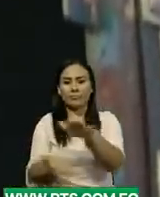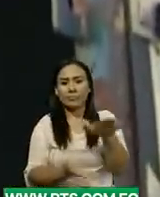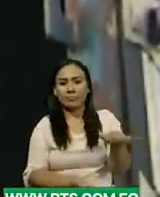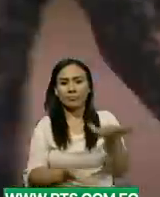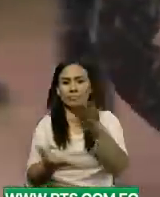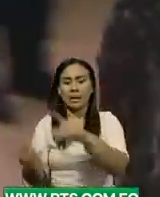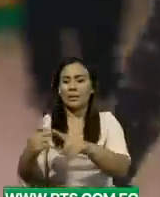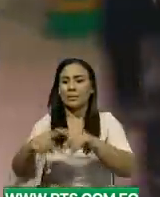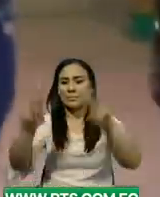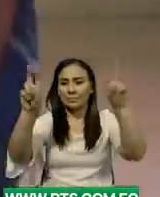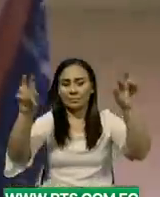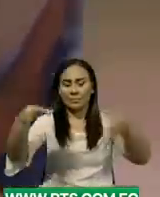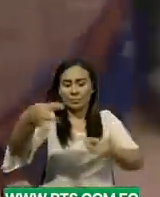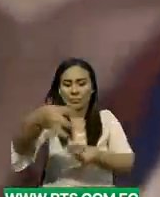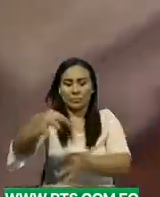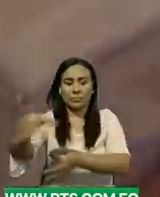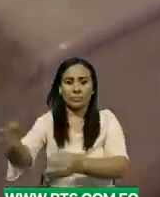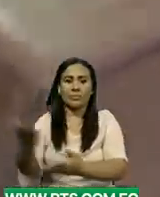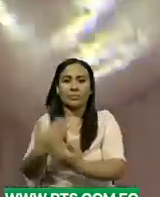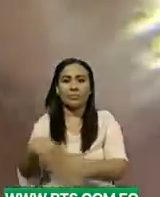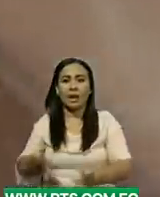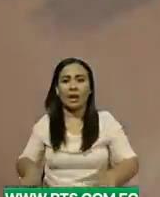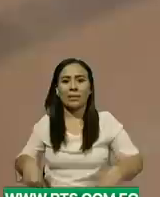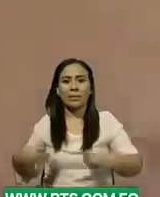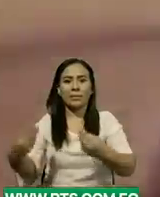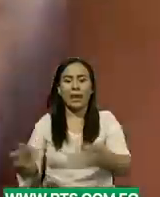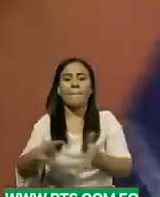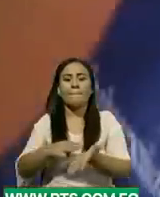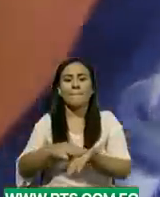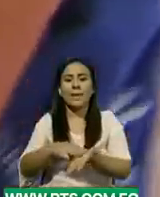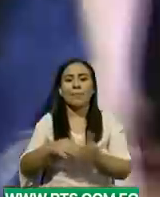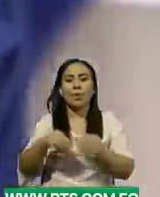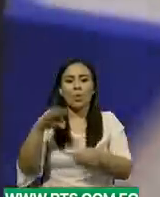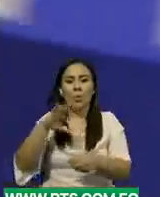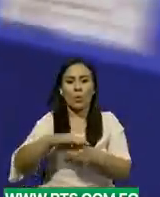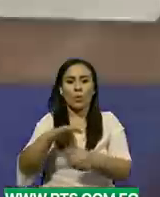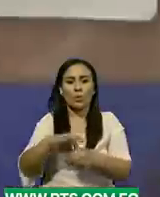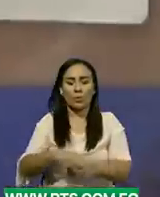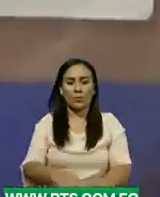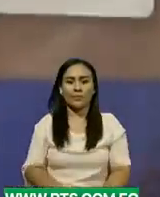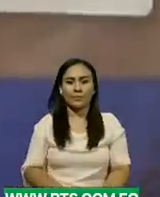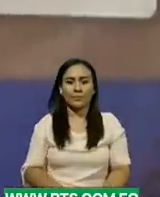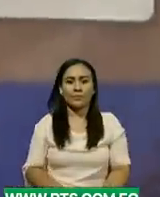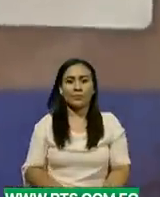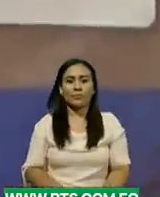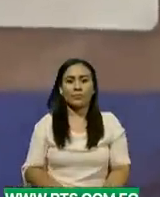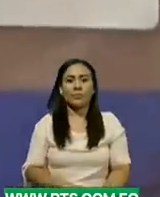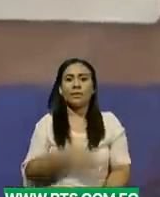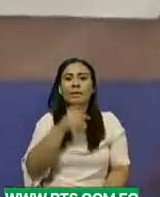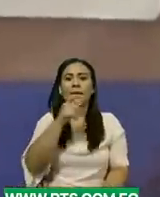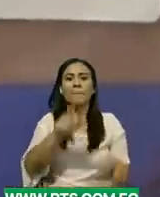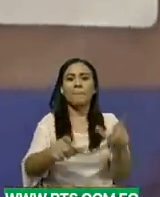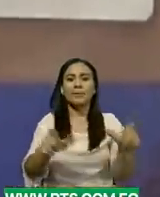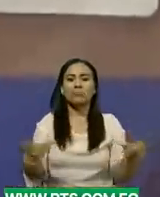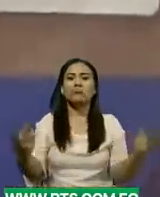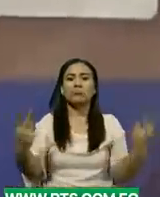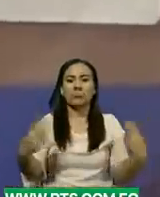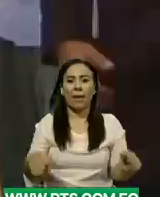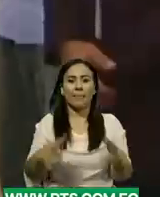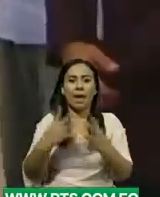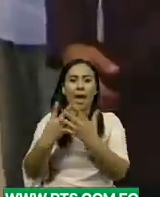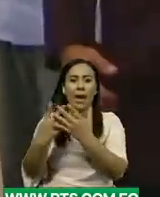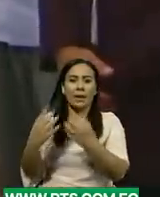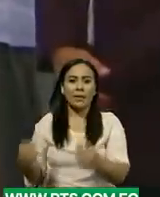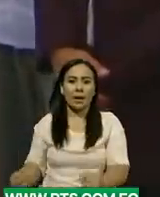las respectivas papeletas fueron entregados a los miembros de las juntas receptoras del voto, integradas por personas que también se encuentran privadas